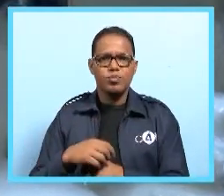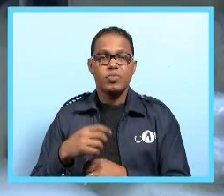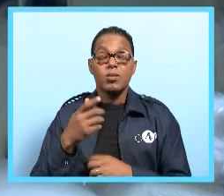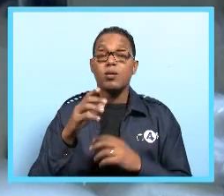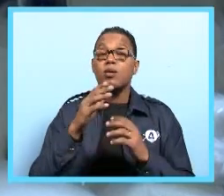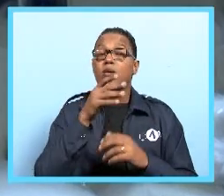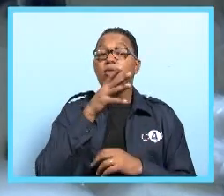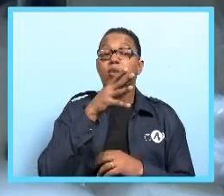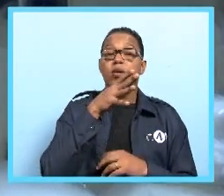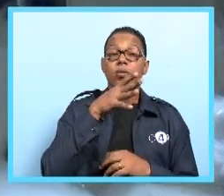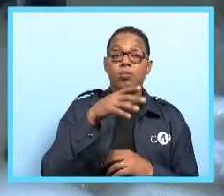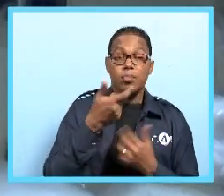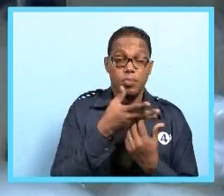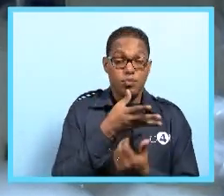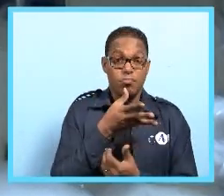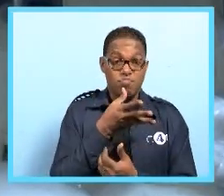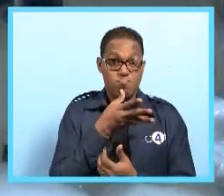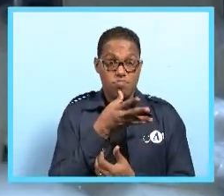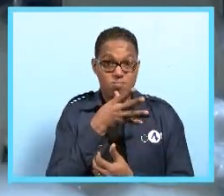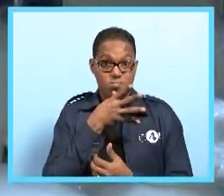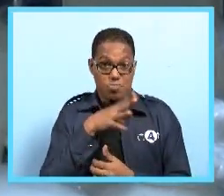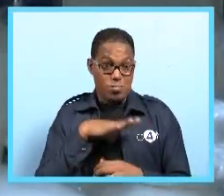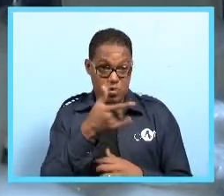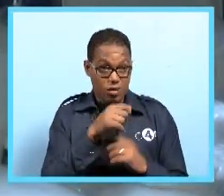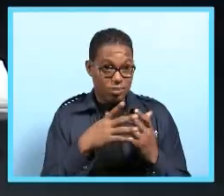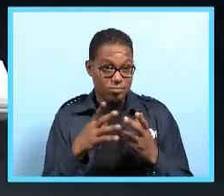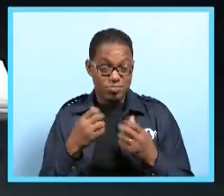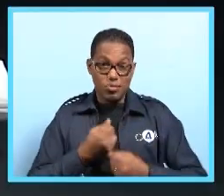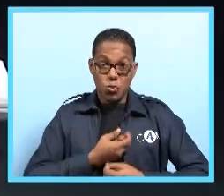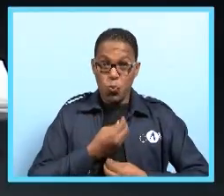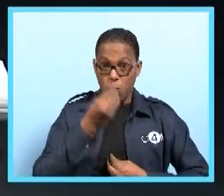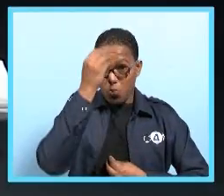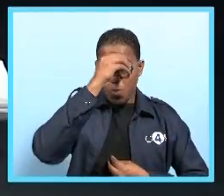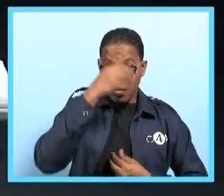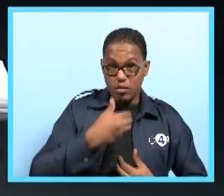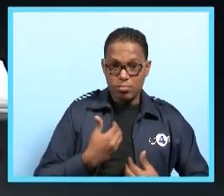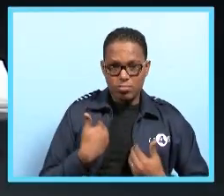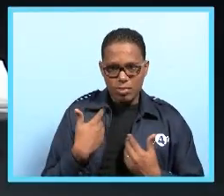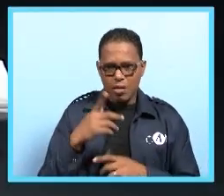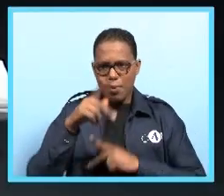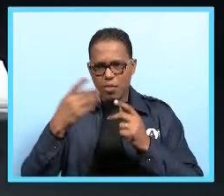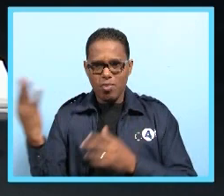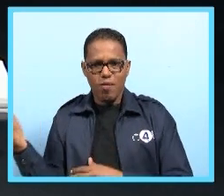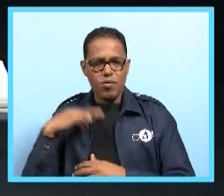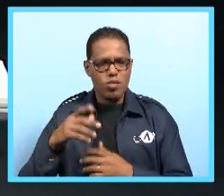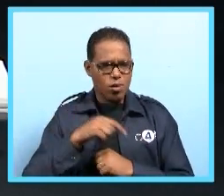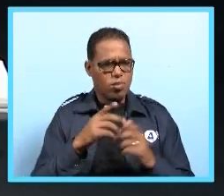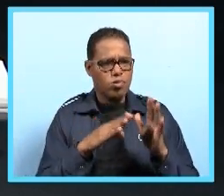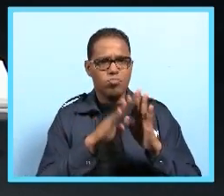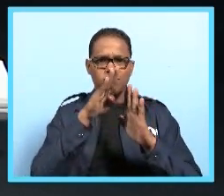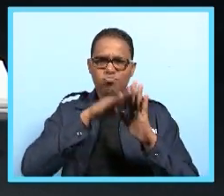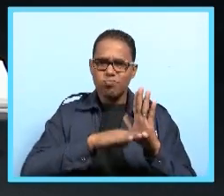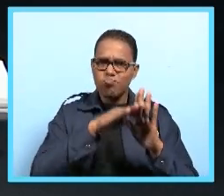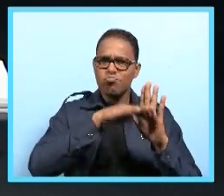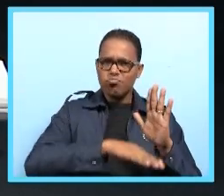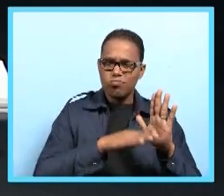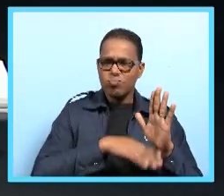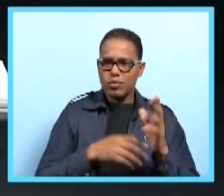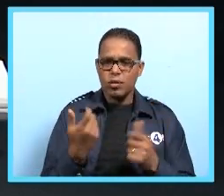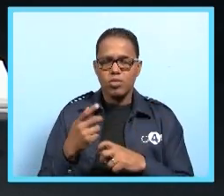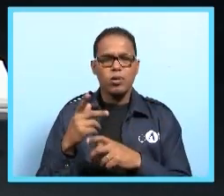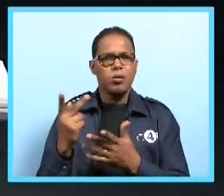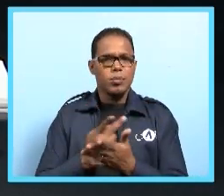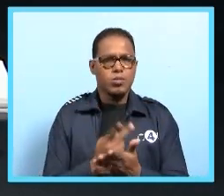de casa, como también de personas que han sido del todo beneficiadas con esta escala, pues que va, digamos que estabilizada